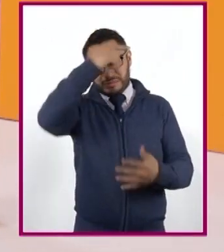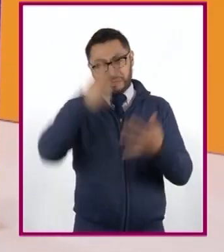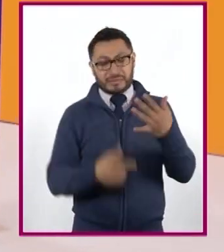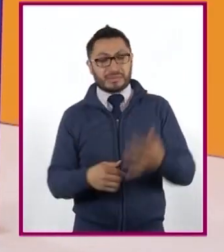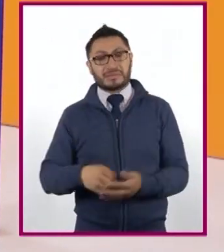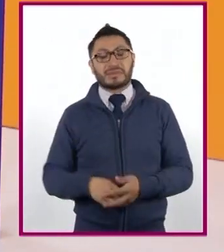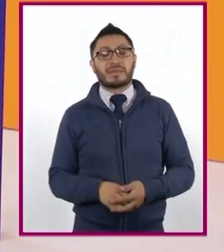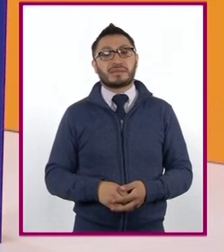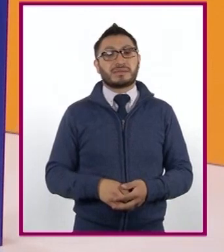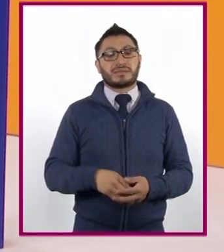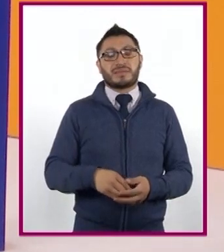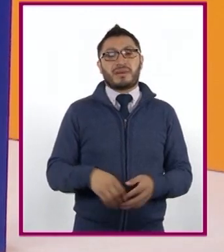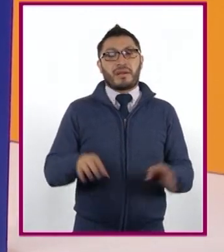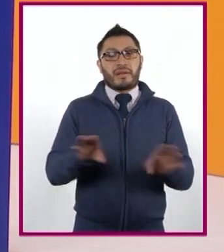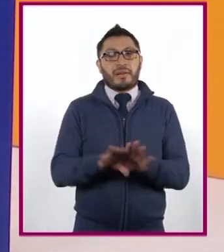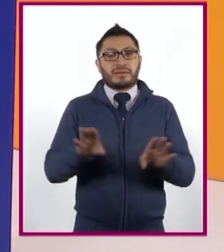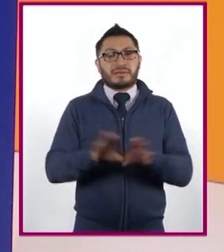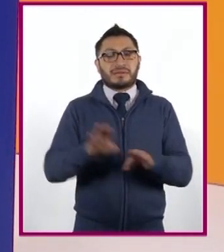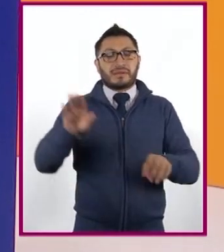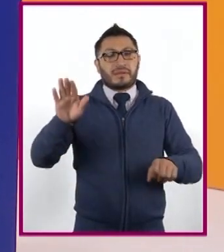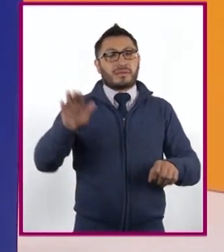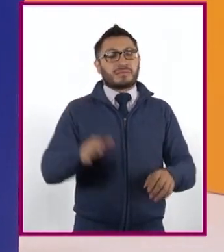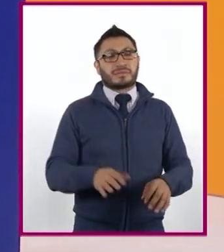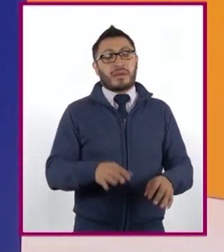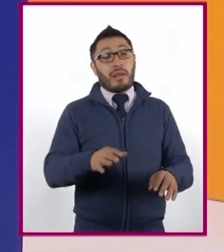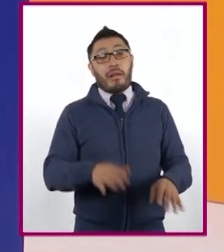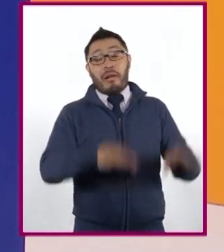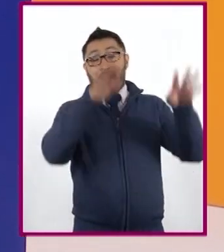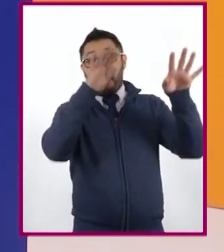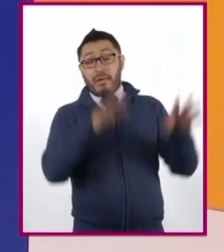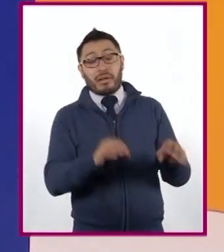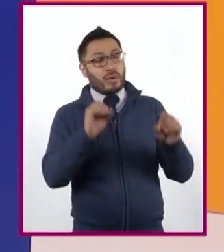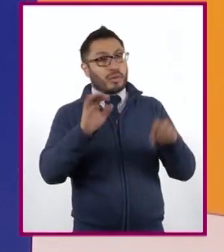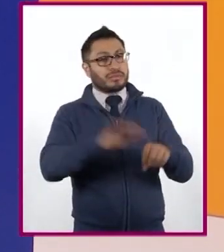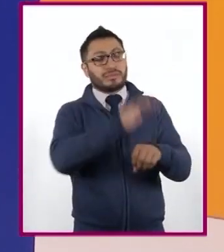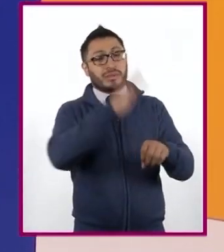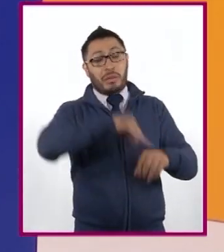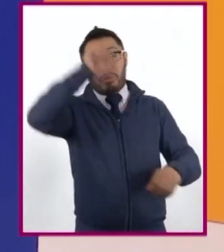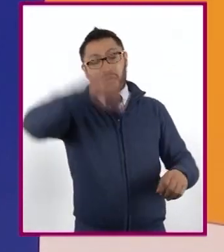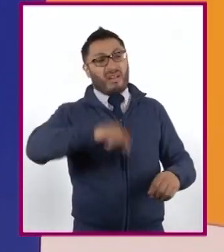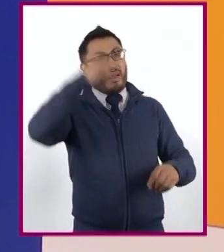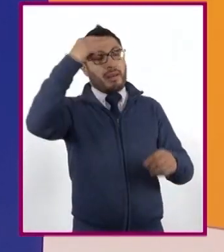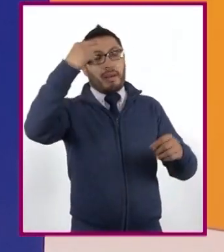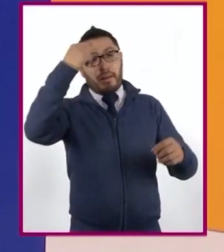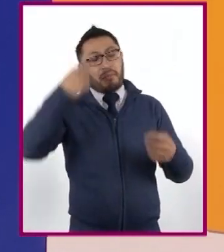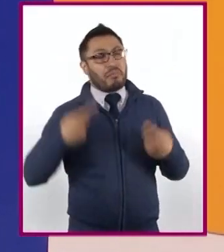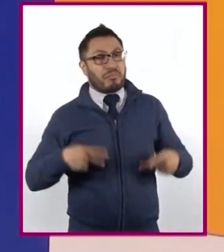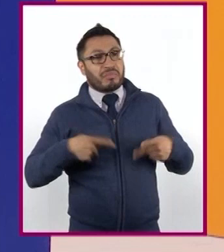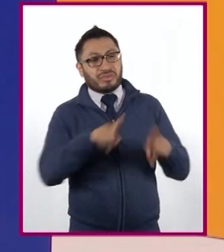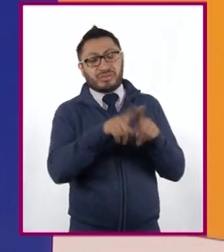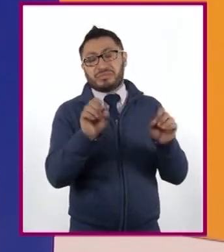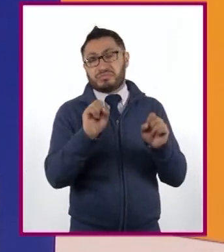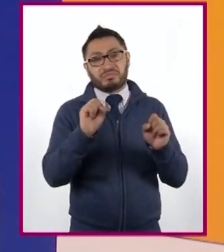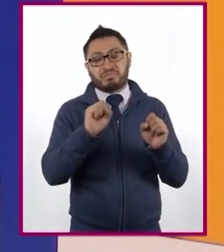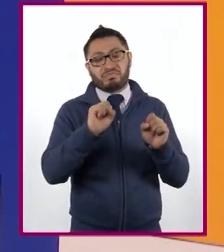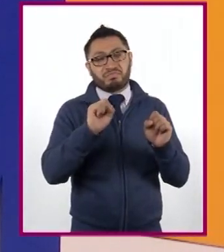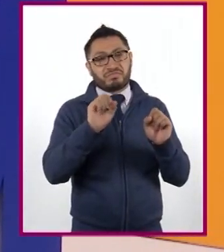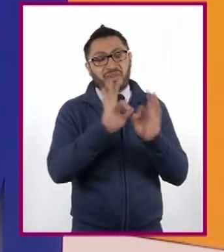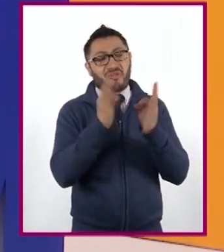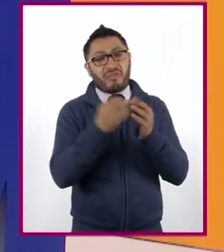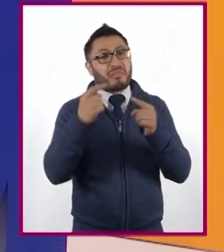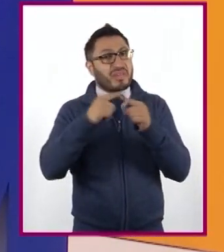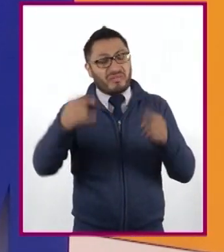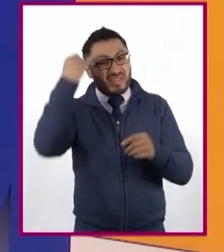Elogiar o descalificar a quien sostiene determinado punto de vista. Invocar a una figura